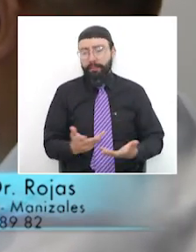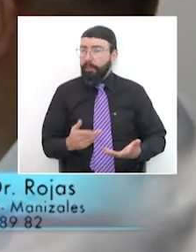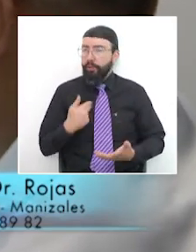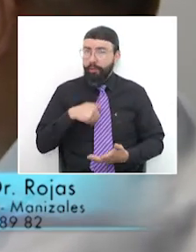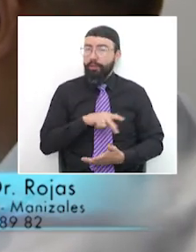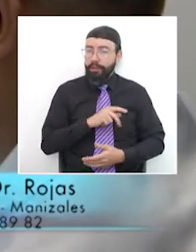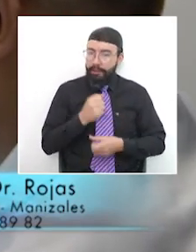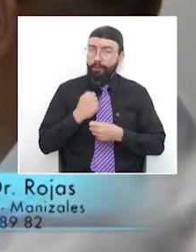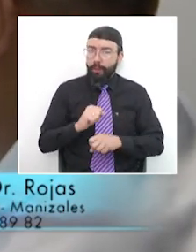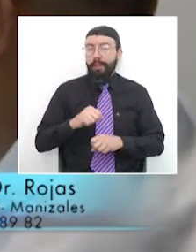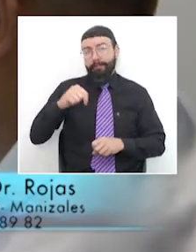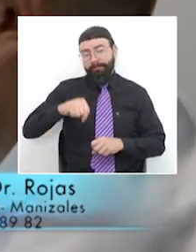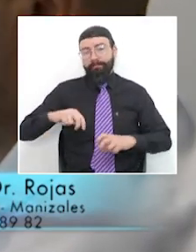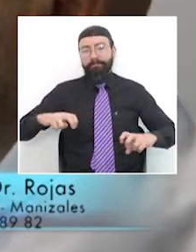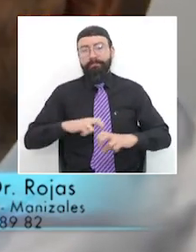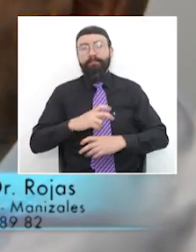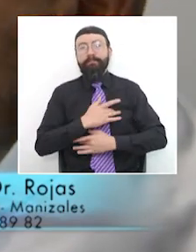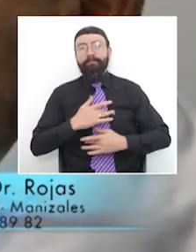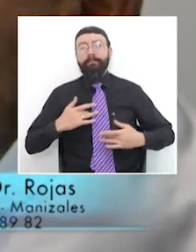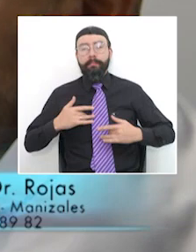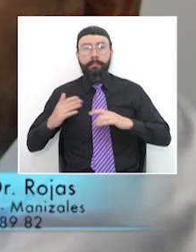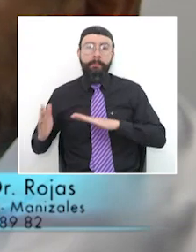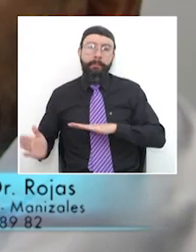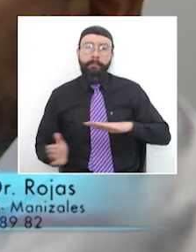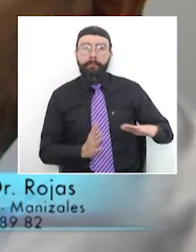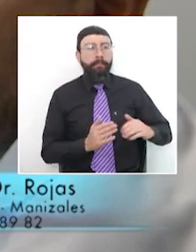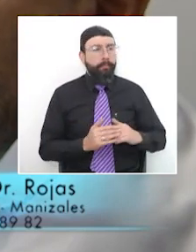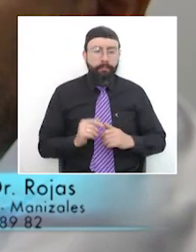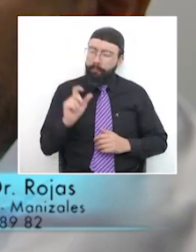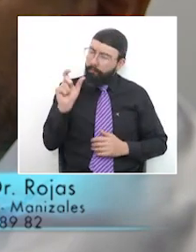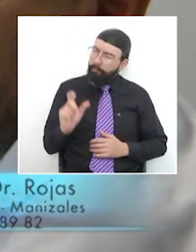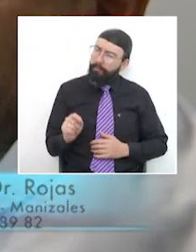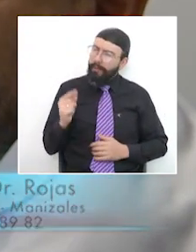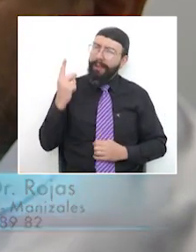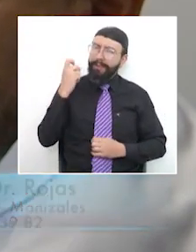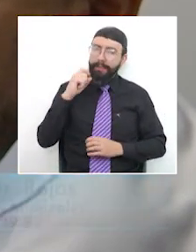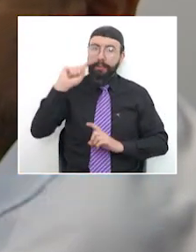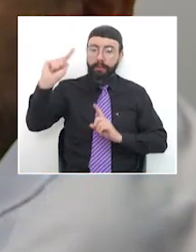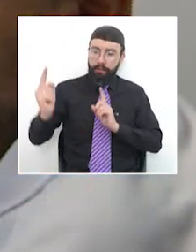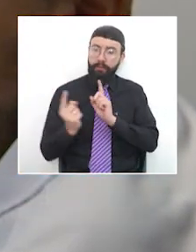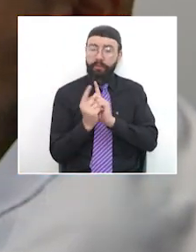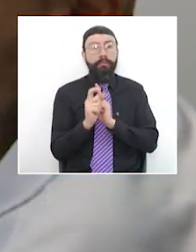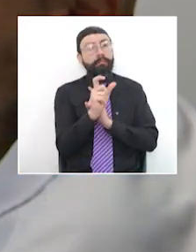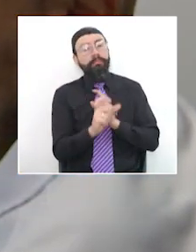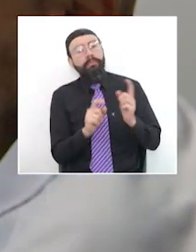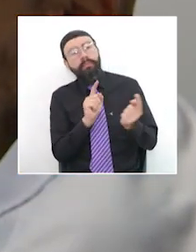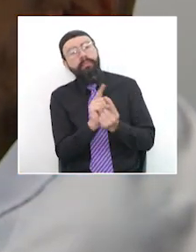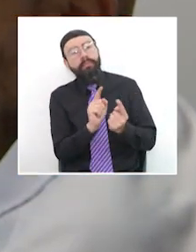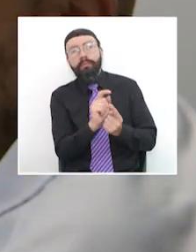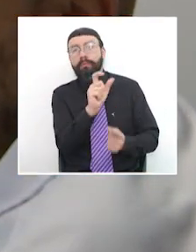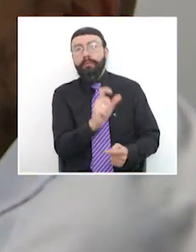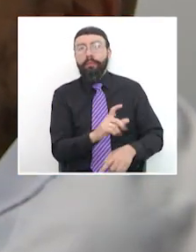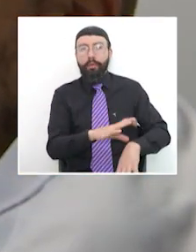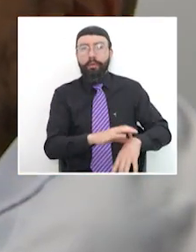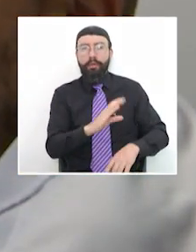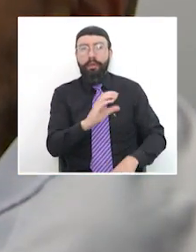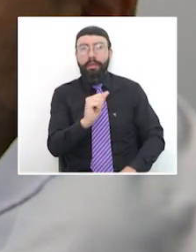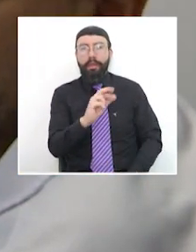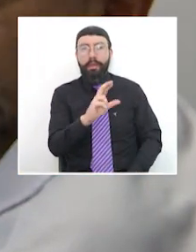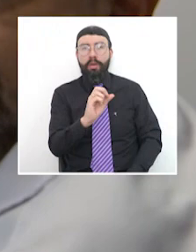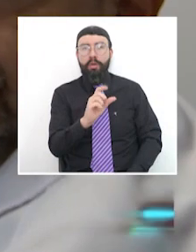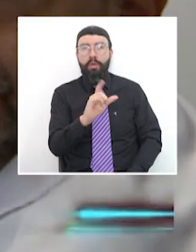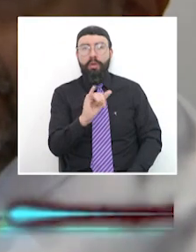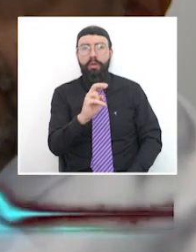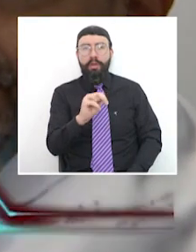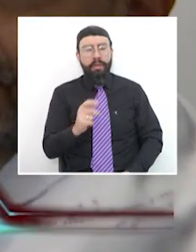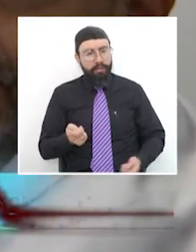de hacer en nuestro Parque de la Salud. Y este paciente que vino ayer a la consulta con la doctora Carolina de Control tiene una historia que ojalá no